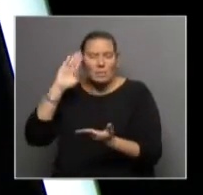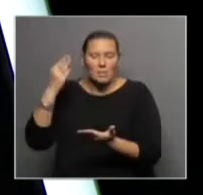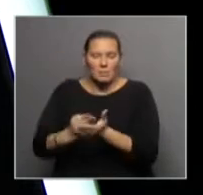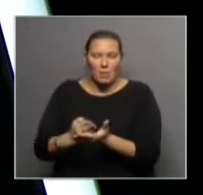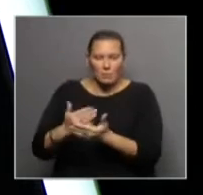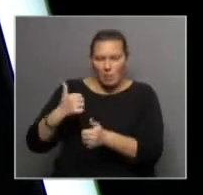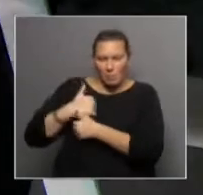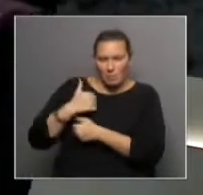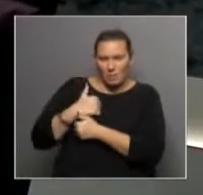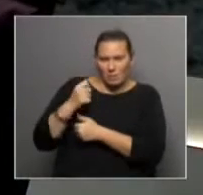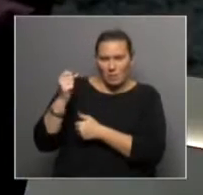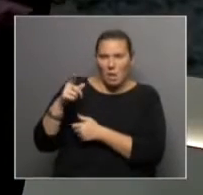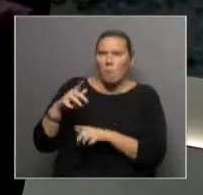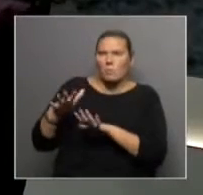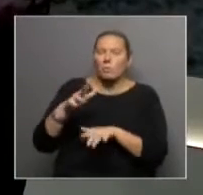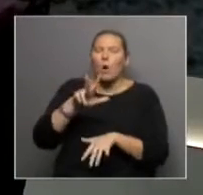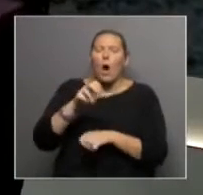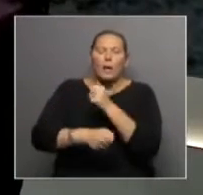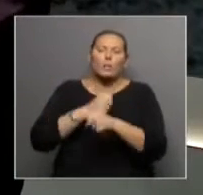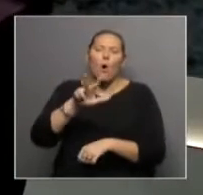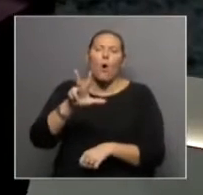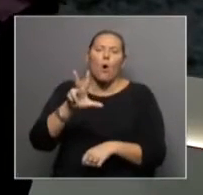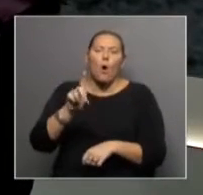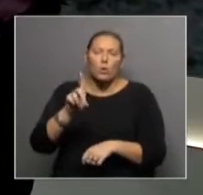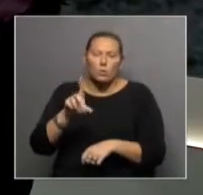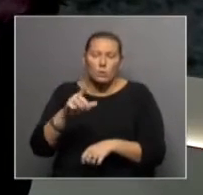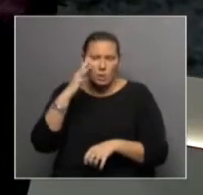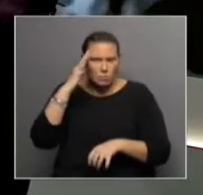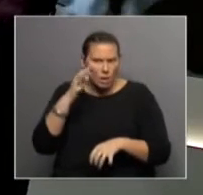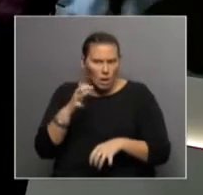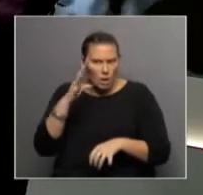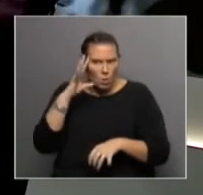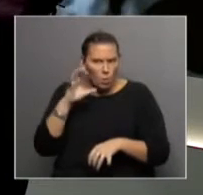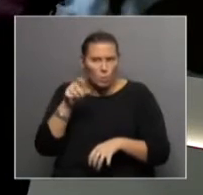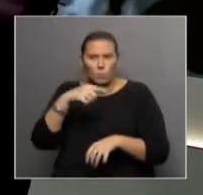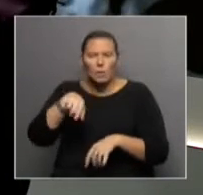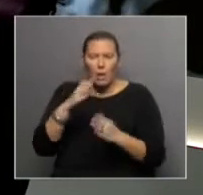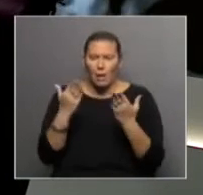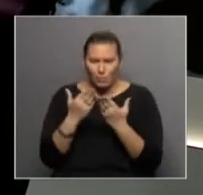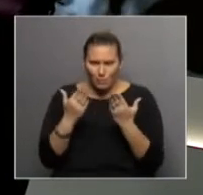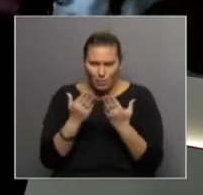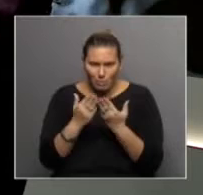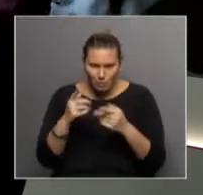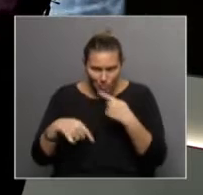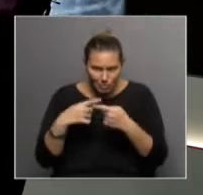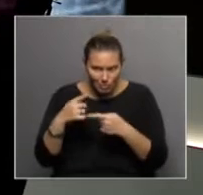militar, a mediados de los 80. Si mal no recuerdo, ustedes en ese momento todavía eran estudiantes de antropología.